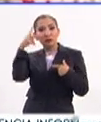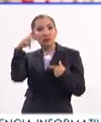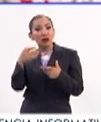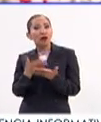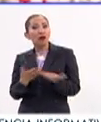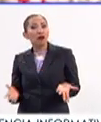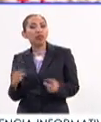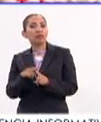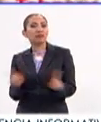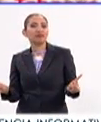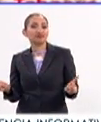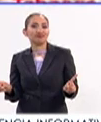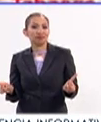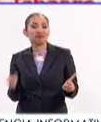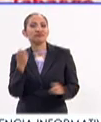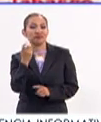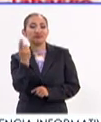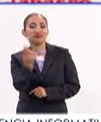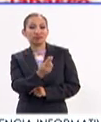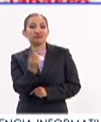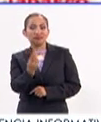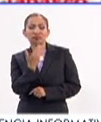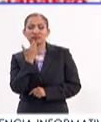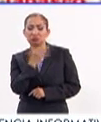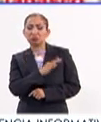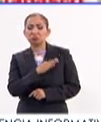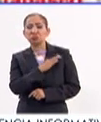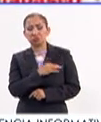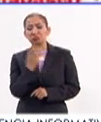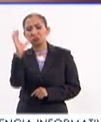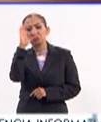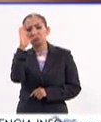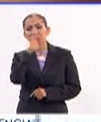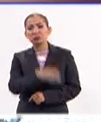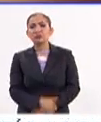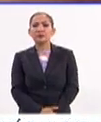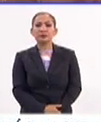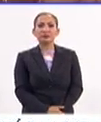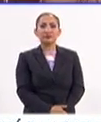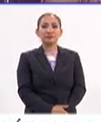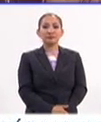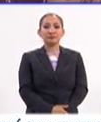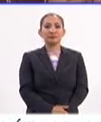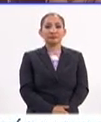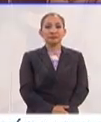contemporáneo no sería tal, por lo que necesitamos celebrar nuestra riqueza cultural.